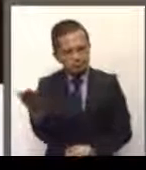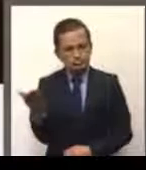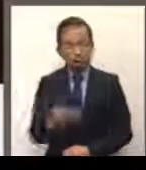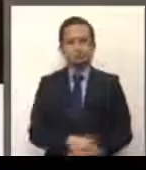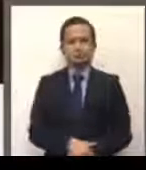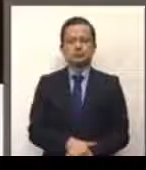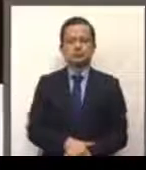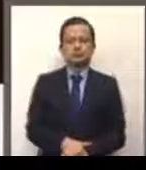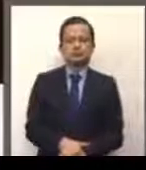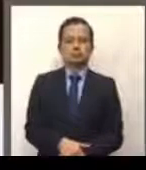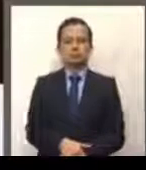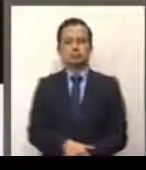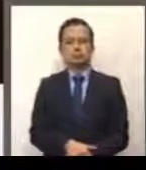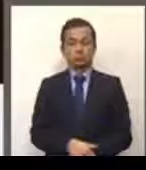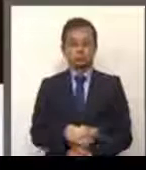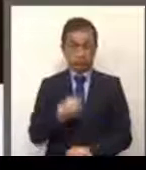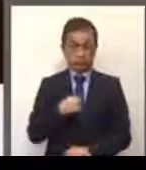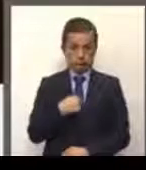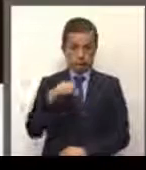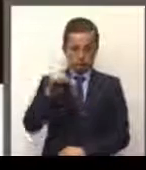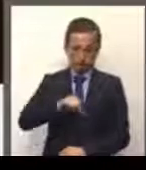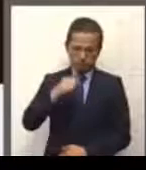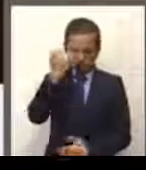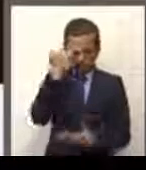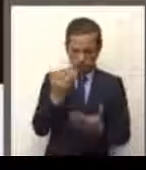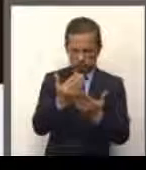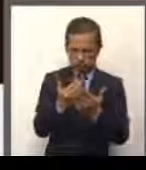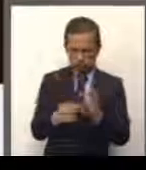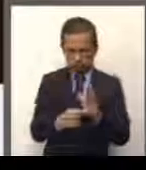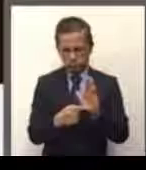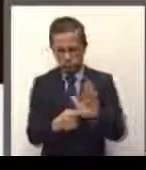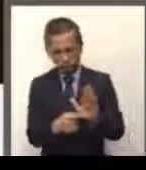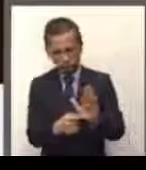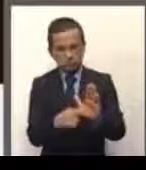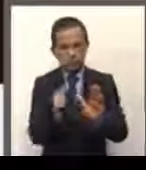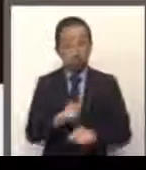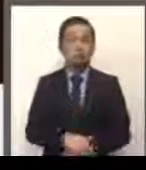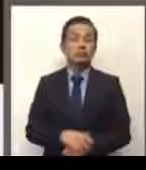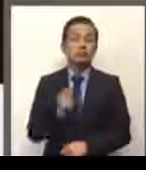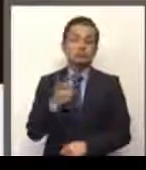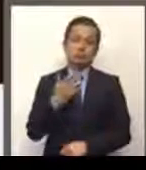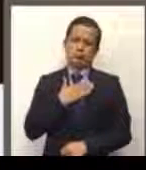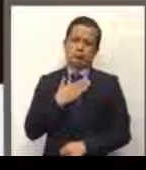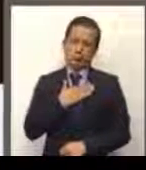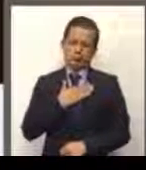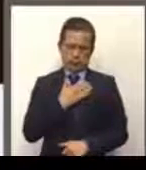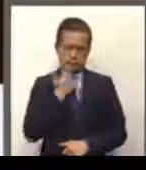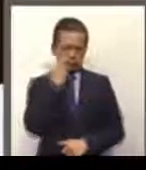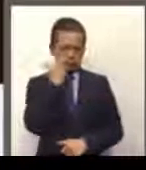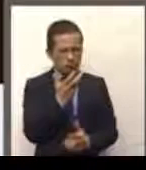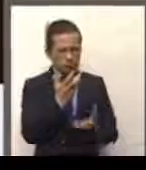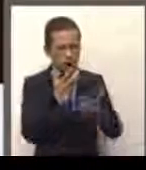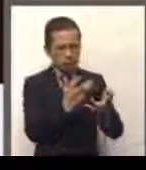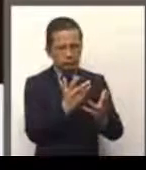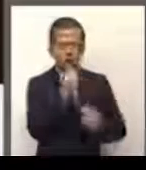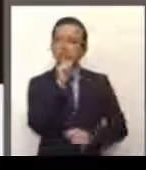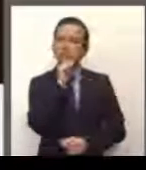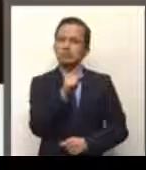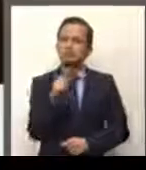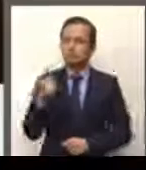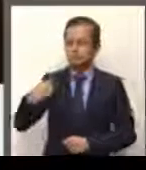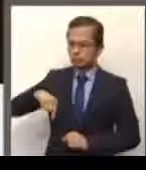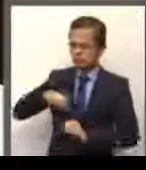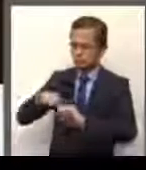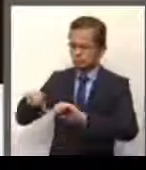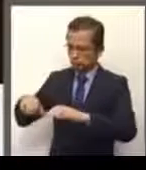que hoy presento es producto de una aspiración personal y de los pueblos y comunidades indígenas